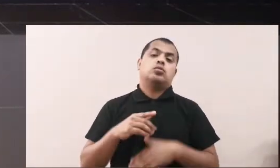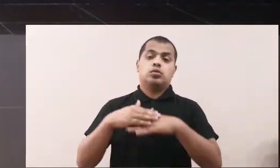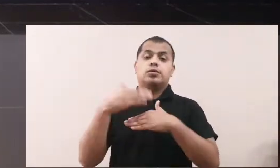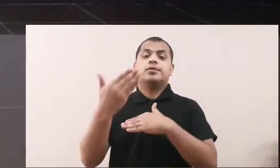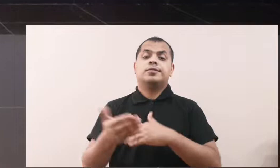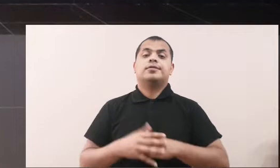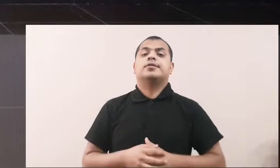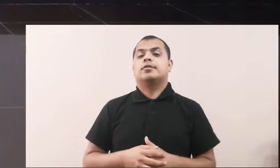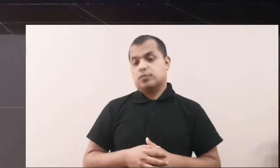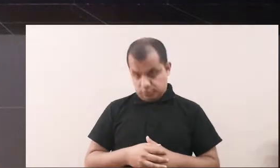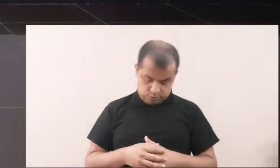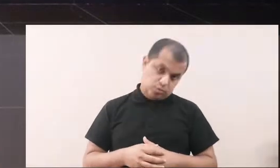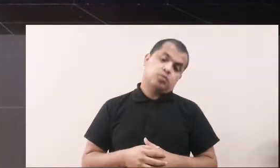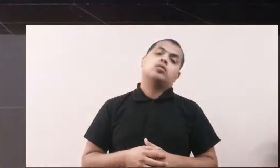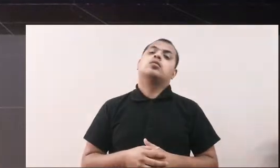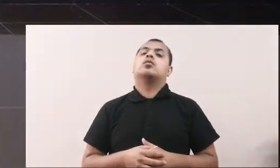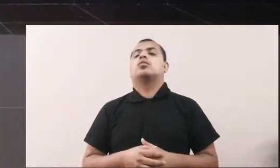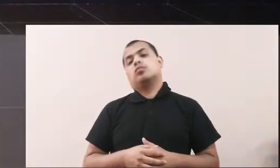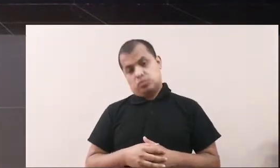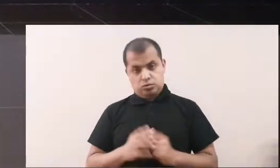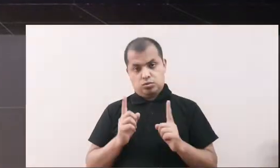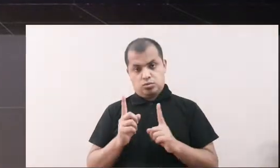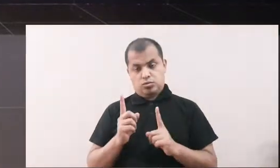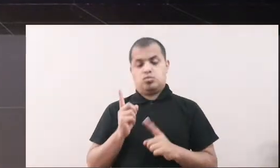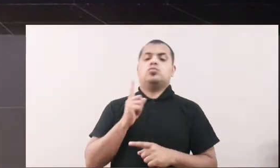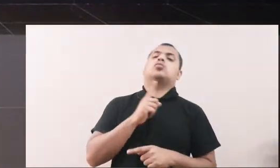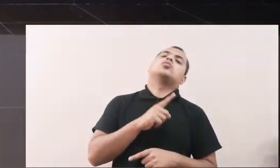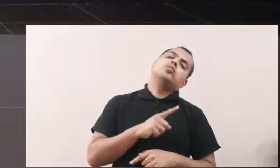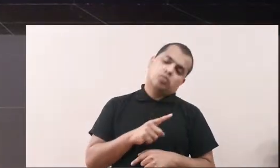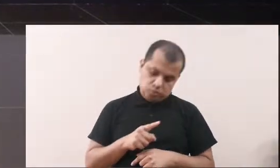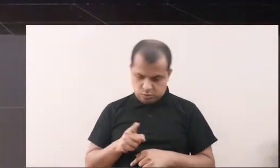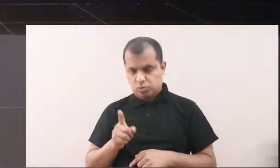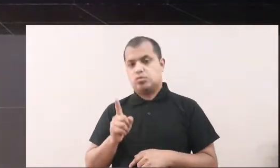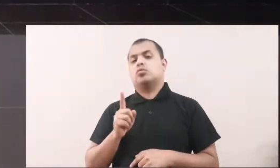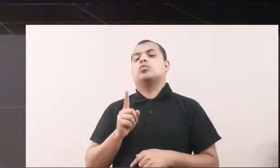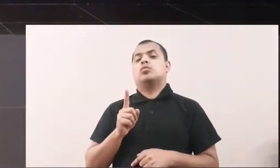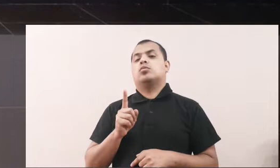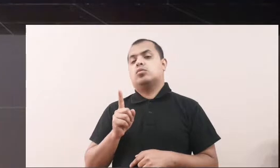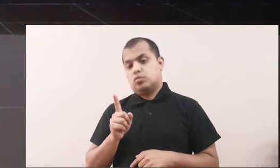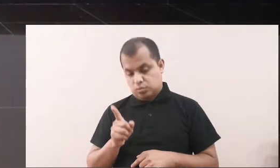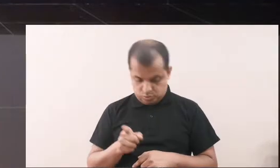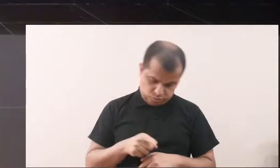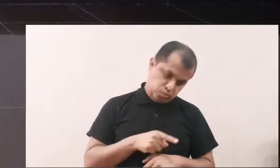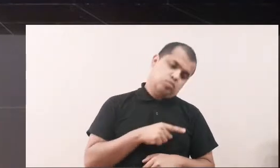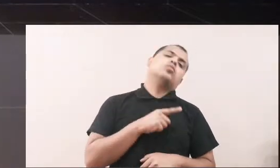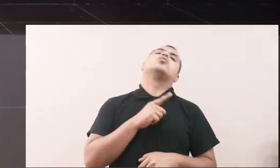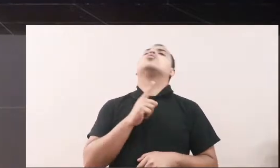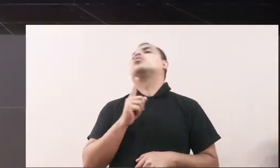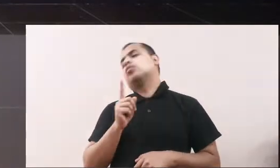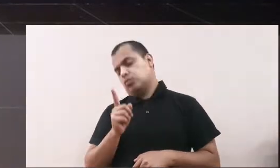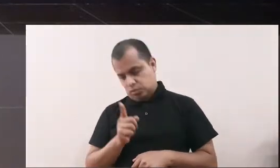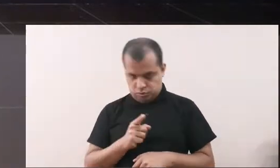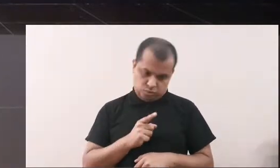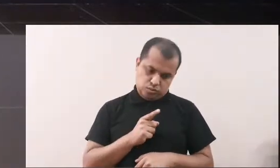último, hago círculo completo a un lado, círculo completo al otro. Repito una vez más,